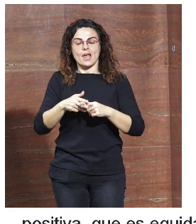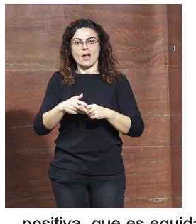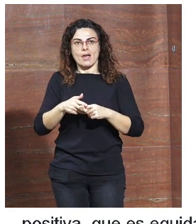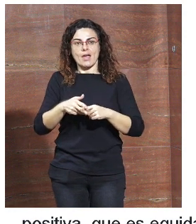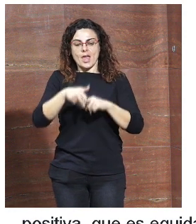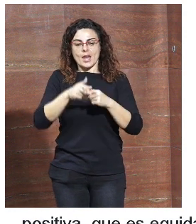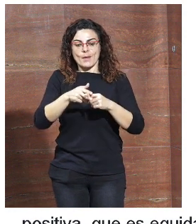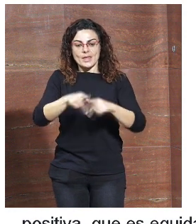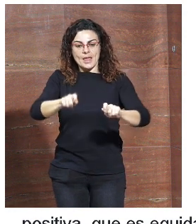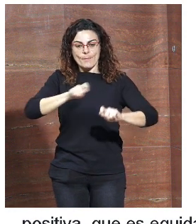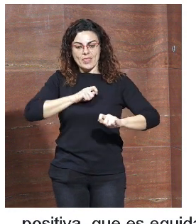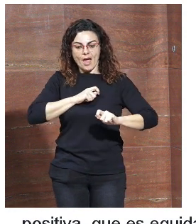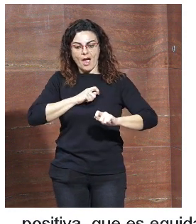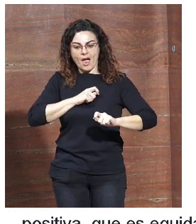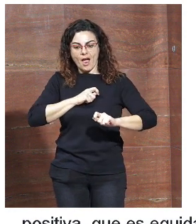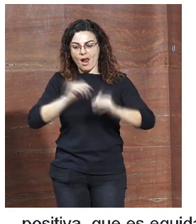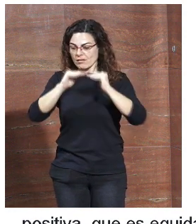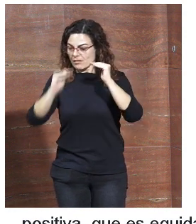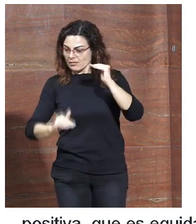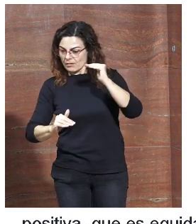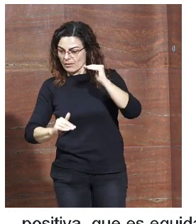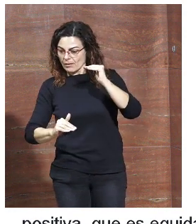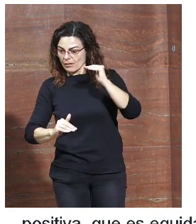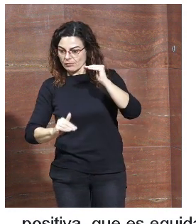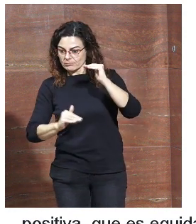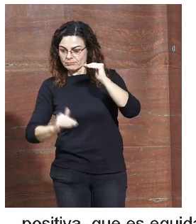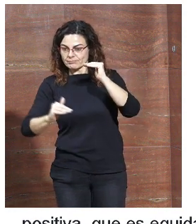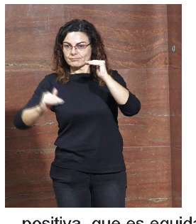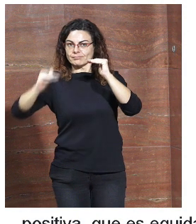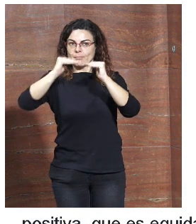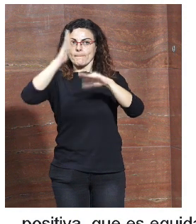para reducir las desigualdades en el acceso a los recursos en un entorno.